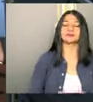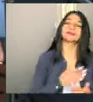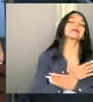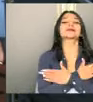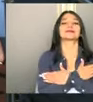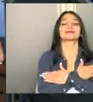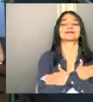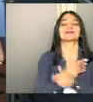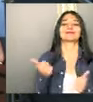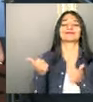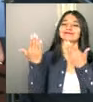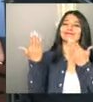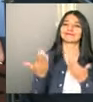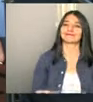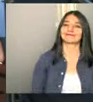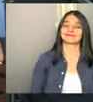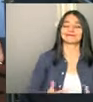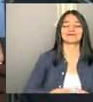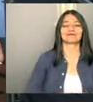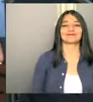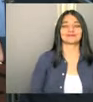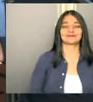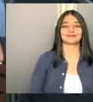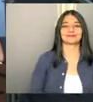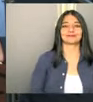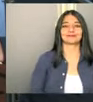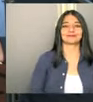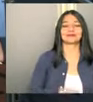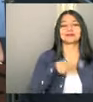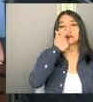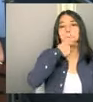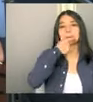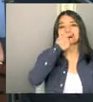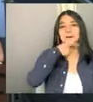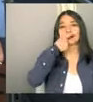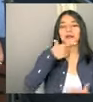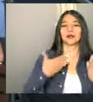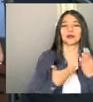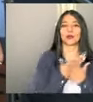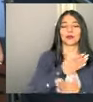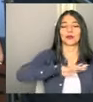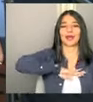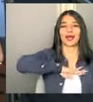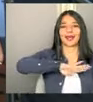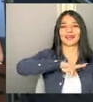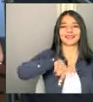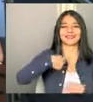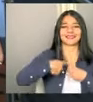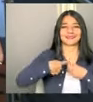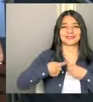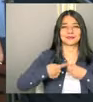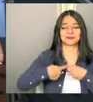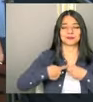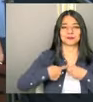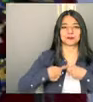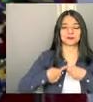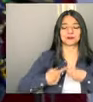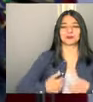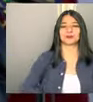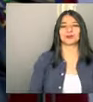y damos la bienvenida y la intervención de Pavel Muñoz, alcalde electo del Distrito Metropolitano de Quito. Muy buenos